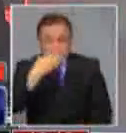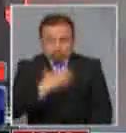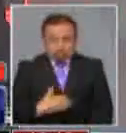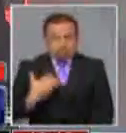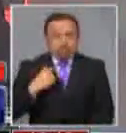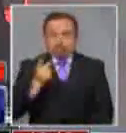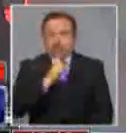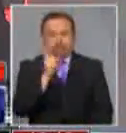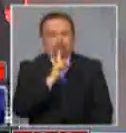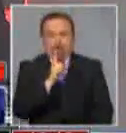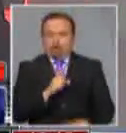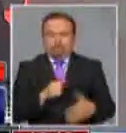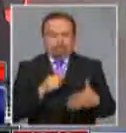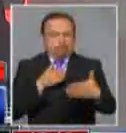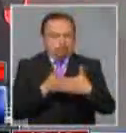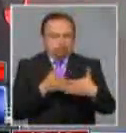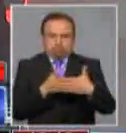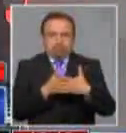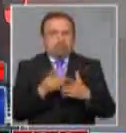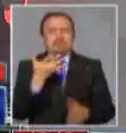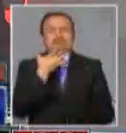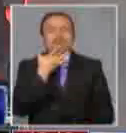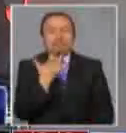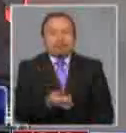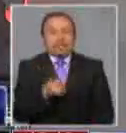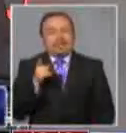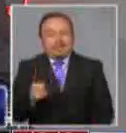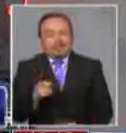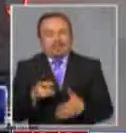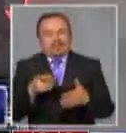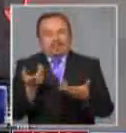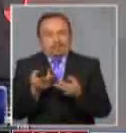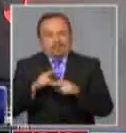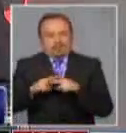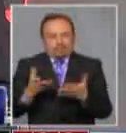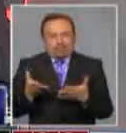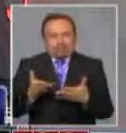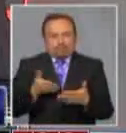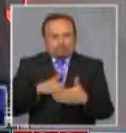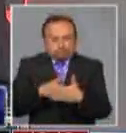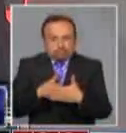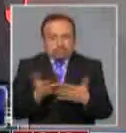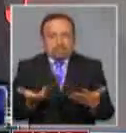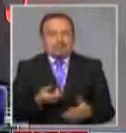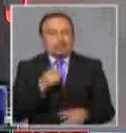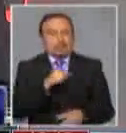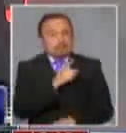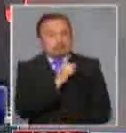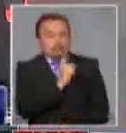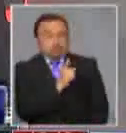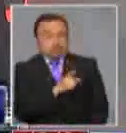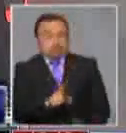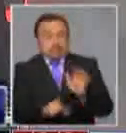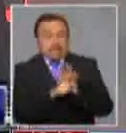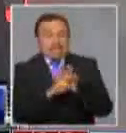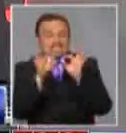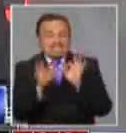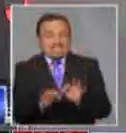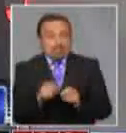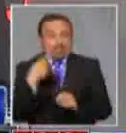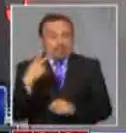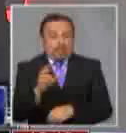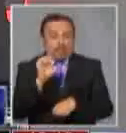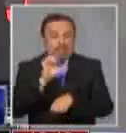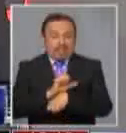no justifico el bloqueo perfecto diciendo Por qué ocurrió lo que ocurrió ahora respecto a la amenaza de la ley de seguridad